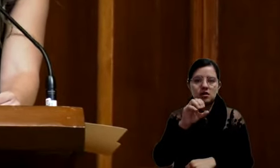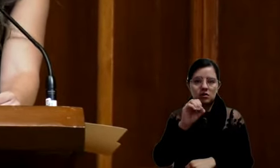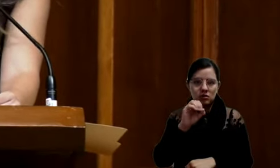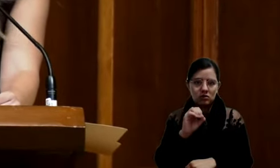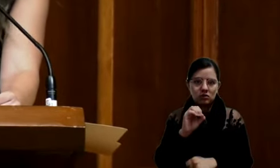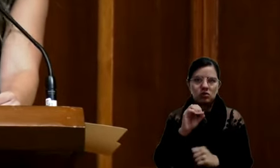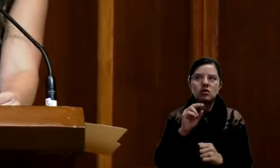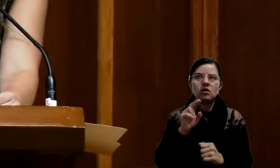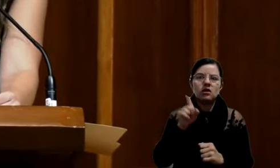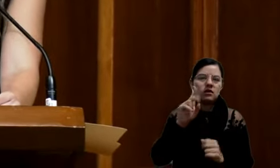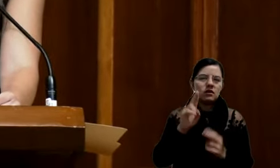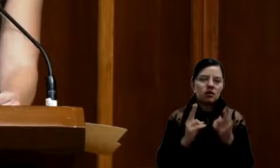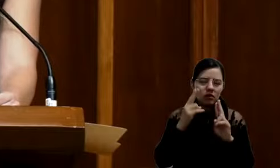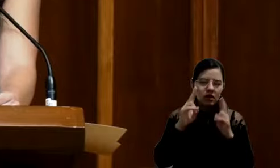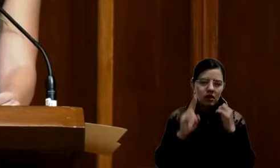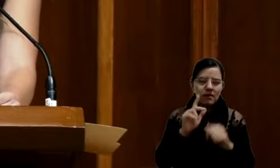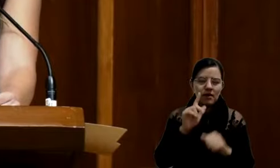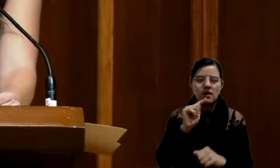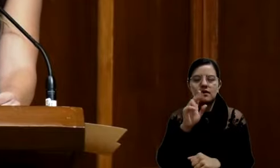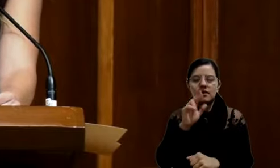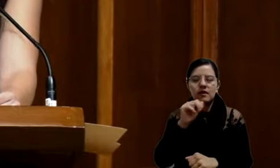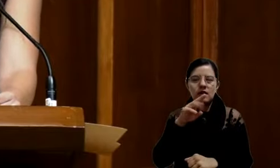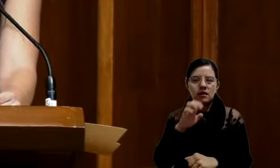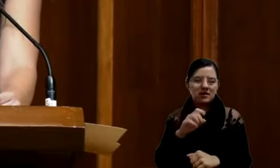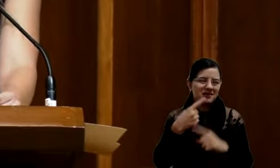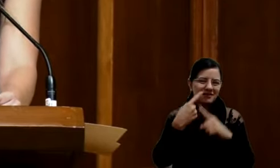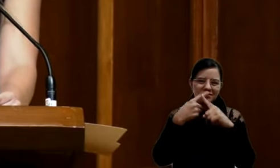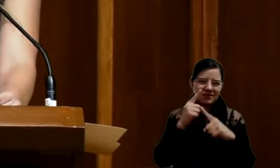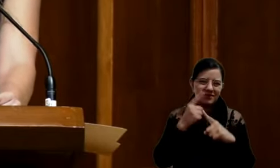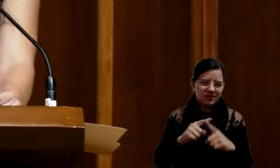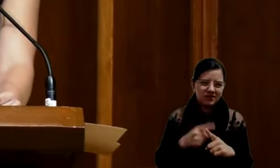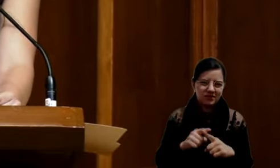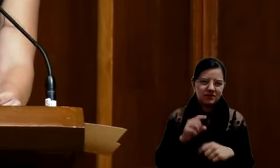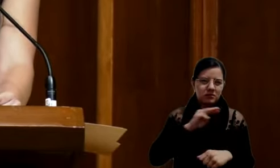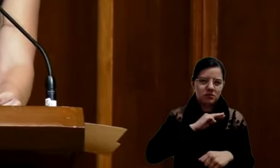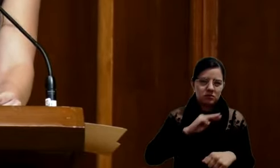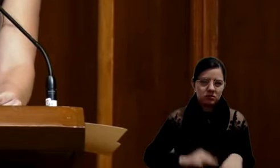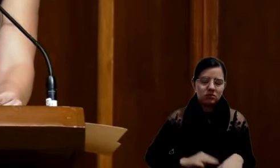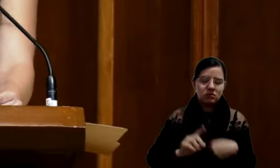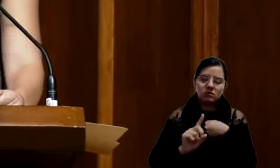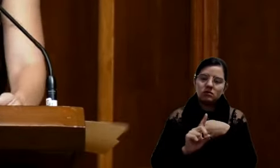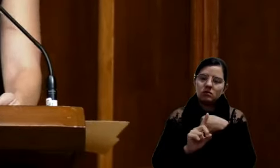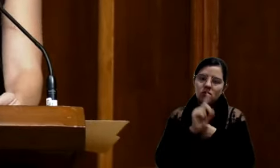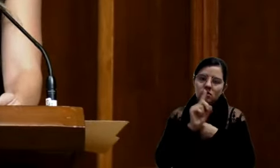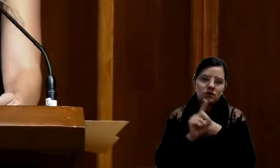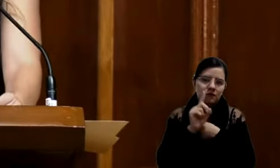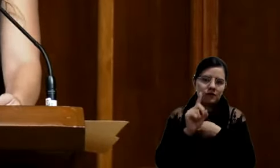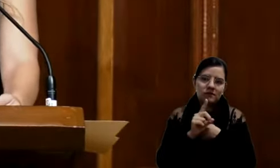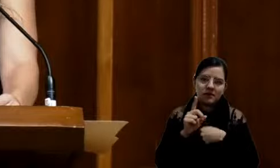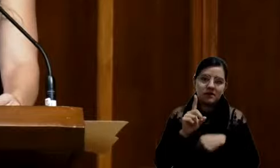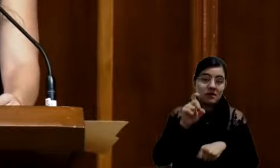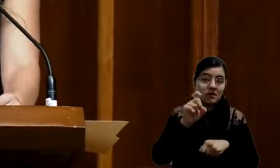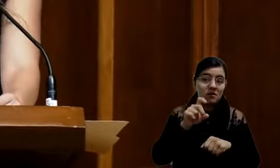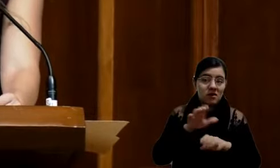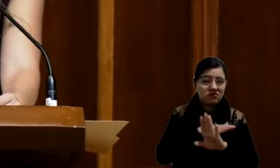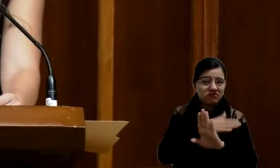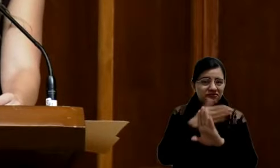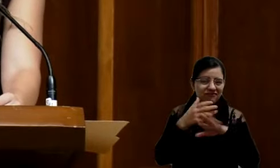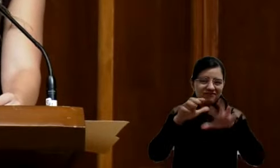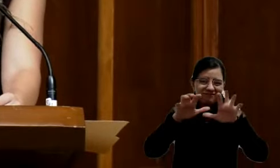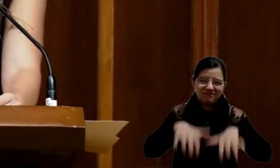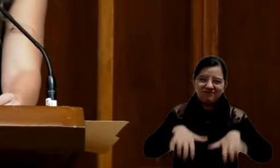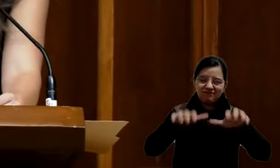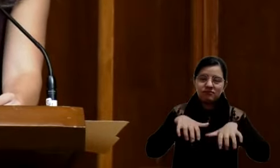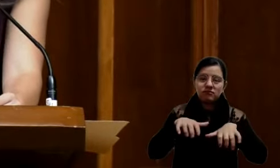Naucalpan, Tlalnepantla, entre otros, enfrentaron serias afectaciones. Por ello, desde el